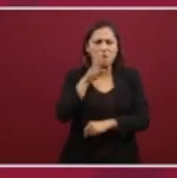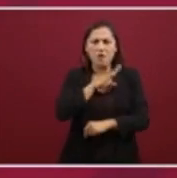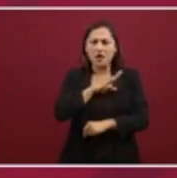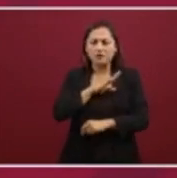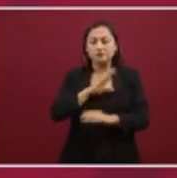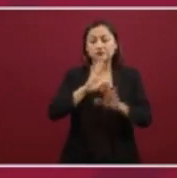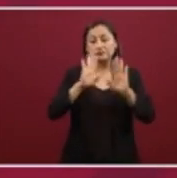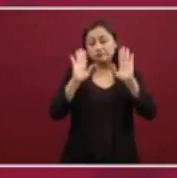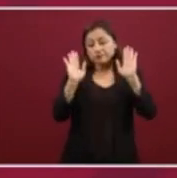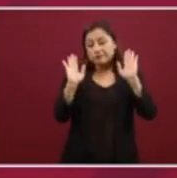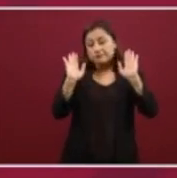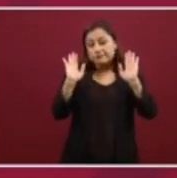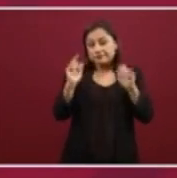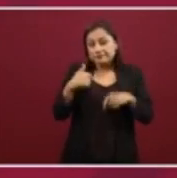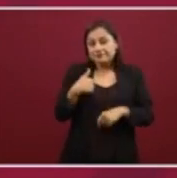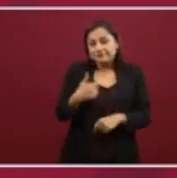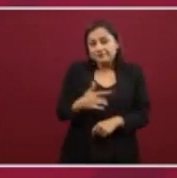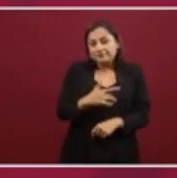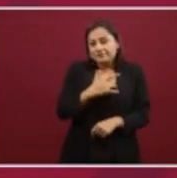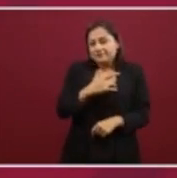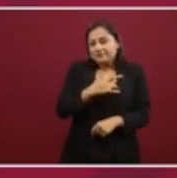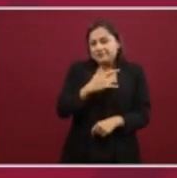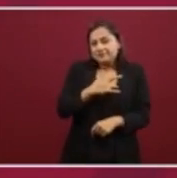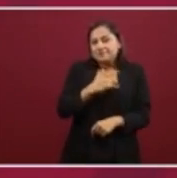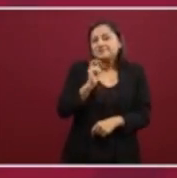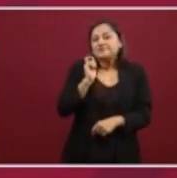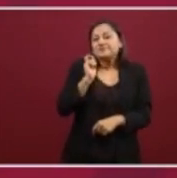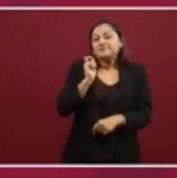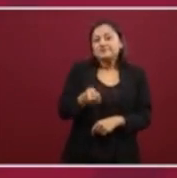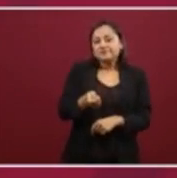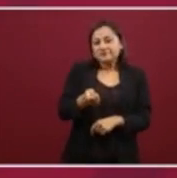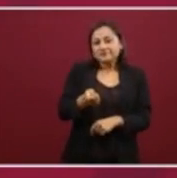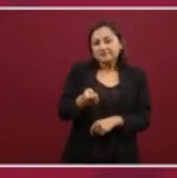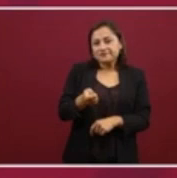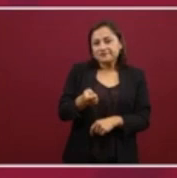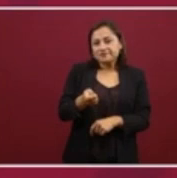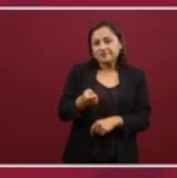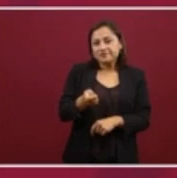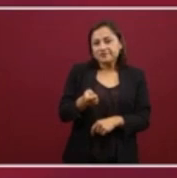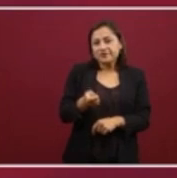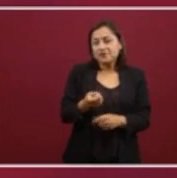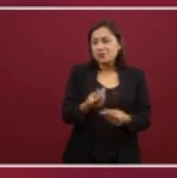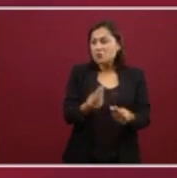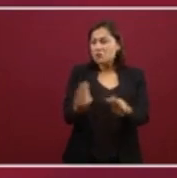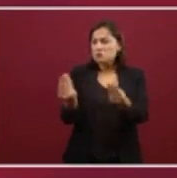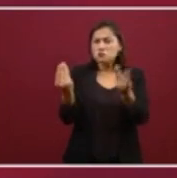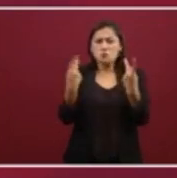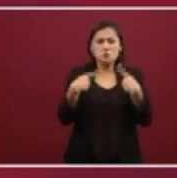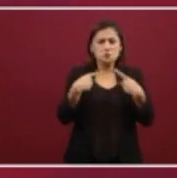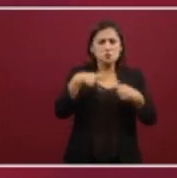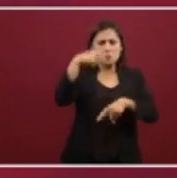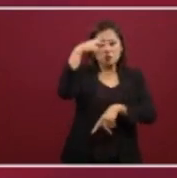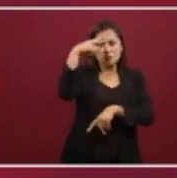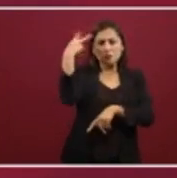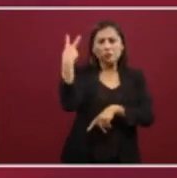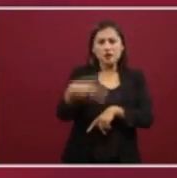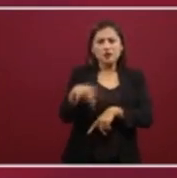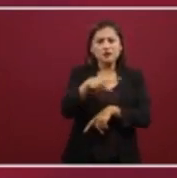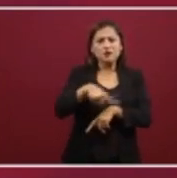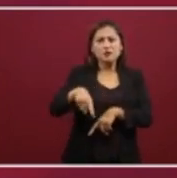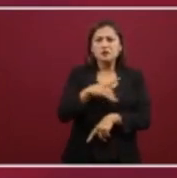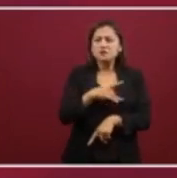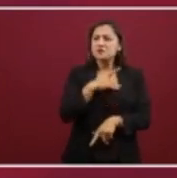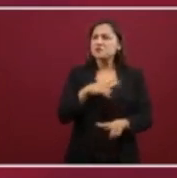pues yo pienso que la mayoría de los mexicanos desean que nos vaya